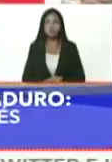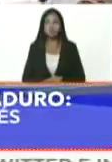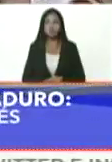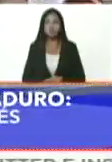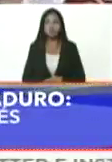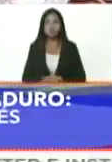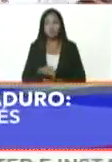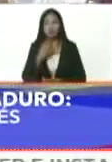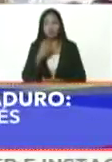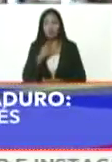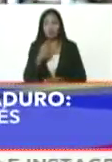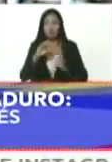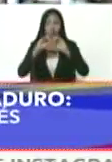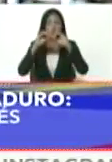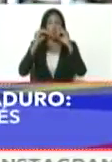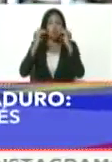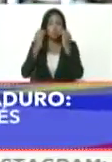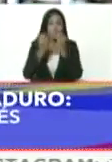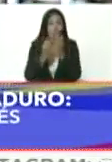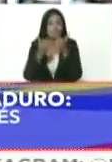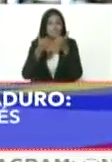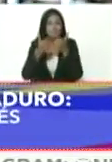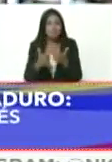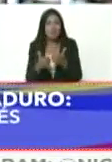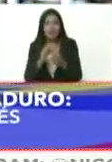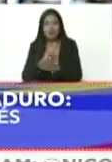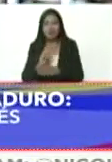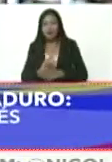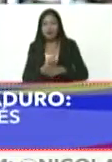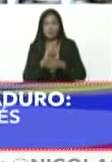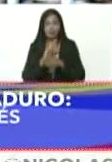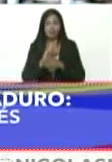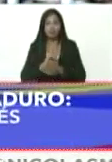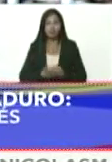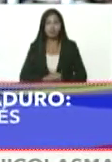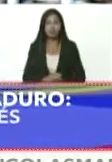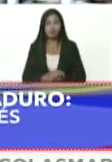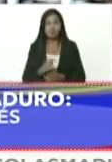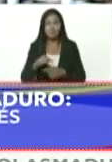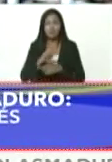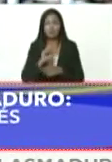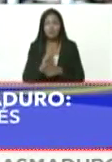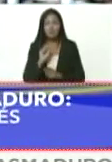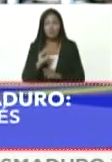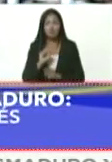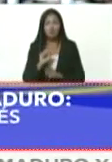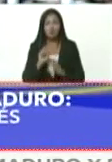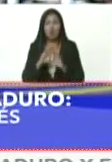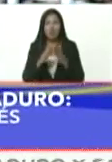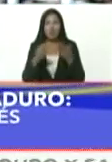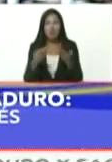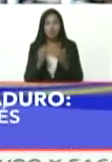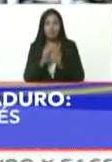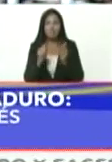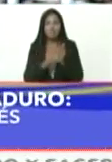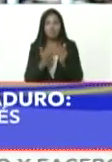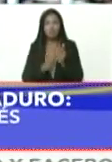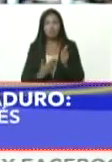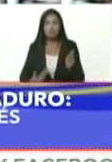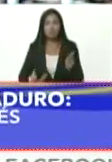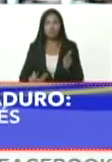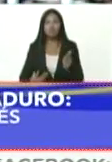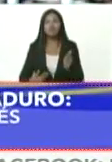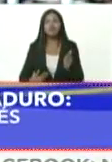Bueno, yo quiero que organicemos bien y pronto. Primer punto de la agenda de la vicepresidencia del socialismo